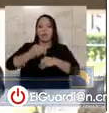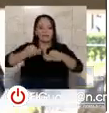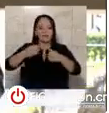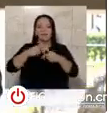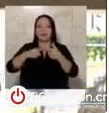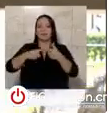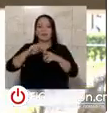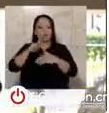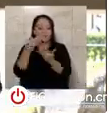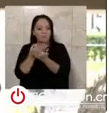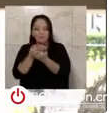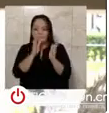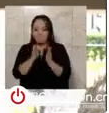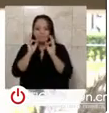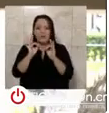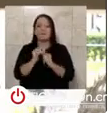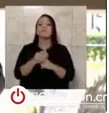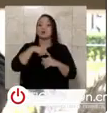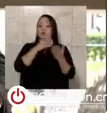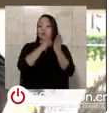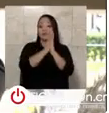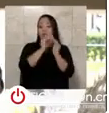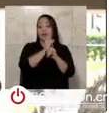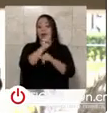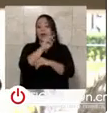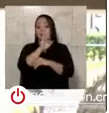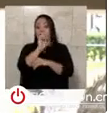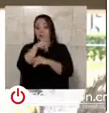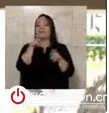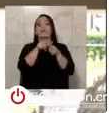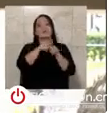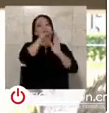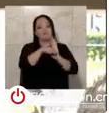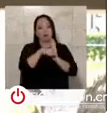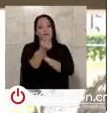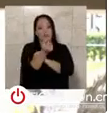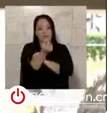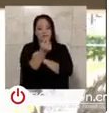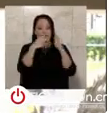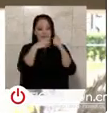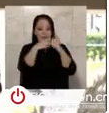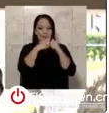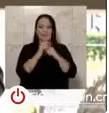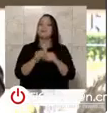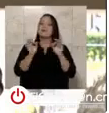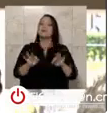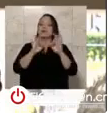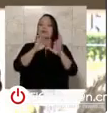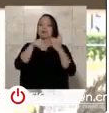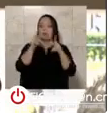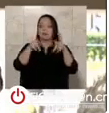operativa, hemos solicitado rebajas a ARECEP en la base tarifaria. Pero, presidente, un tema muy importante y a todas las personas que nos